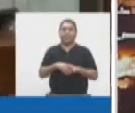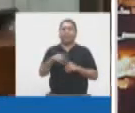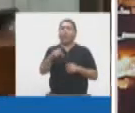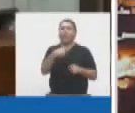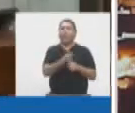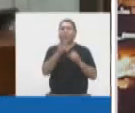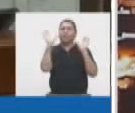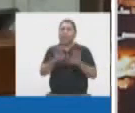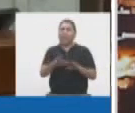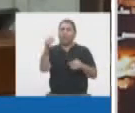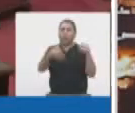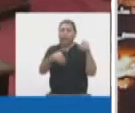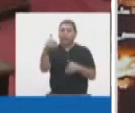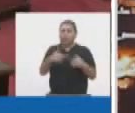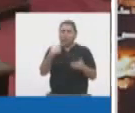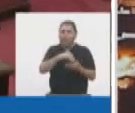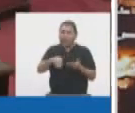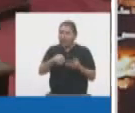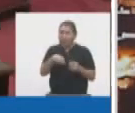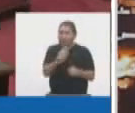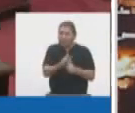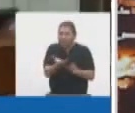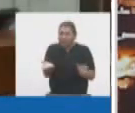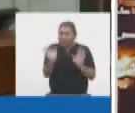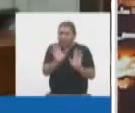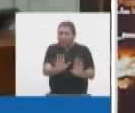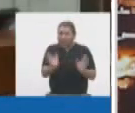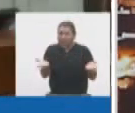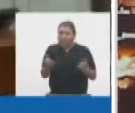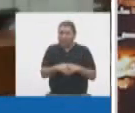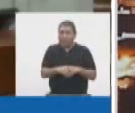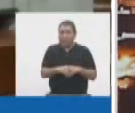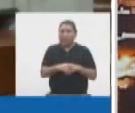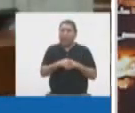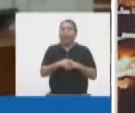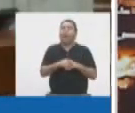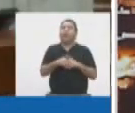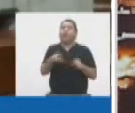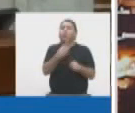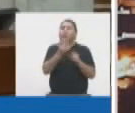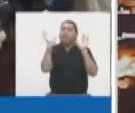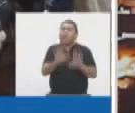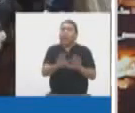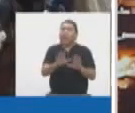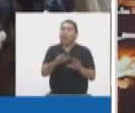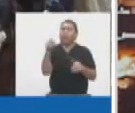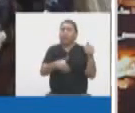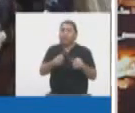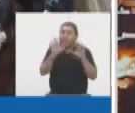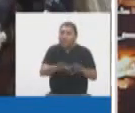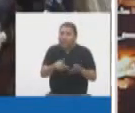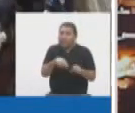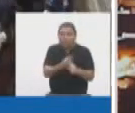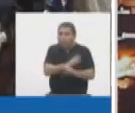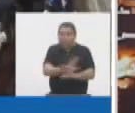discusión en ese ámbito porque para eso está la división de poderes bien Vamos con otro tema más ajuste tenemos que decir aquí que si vienen con iset lmat